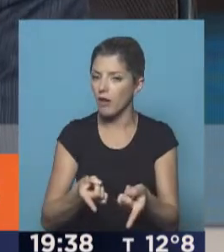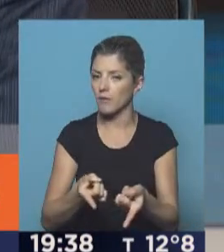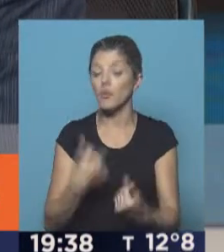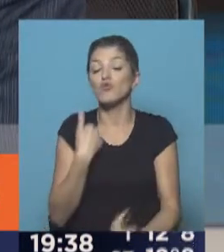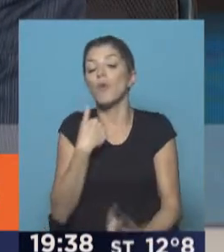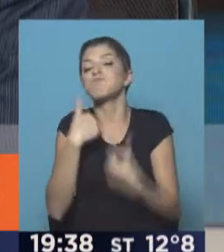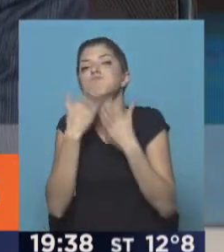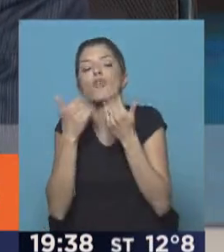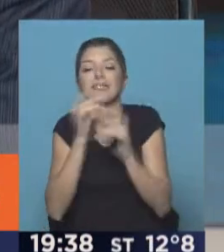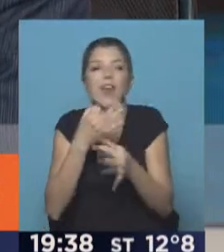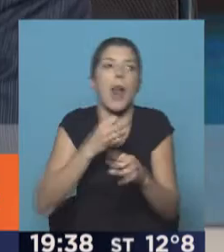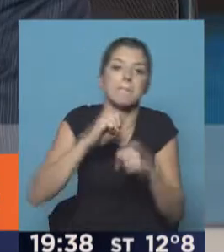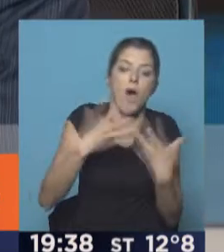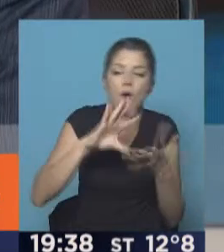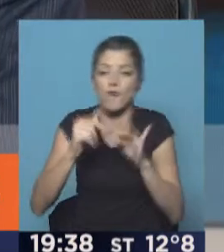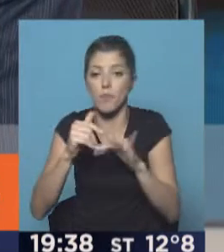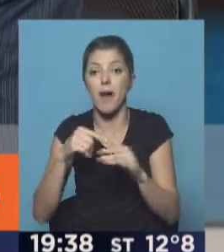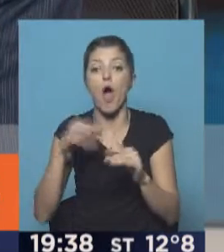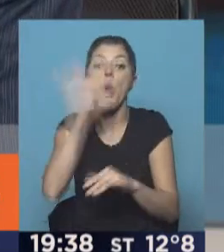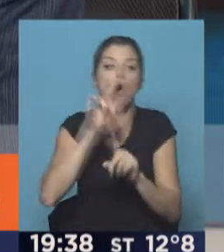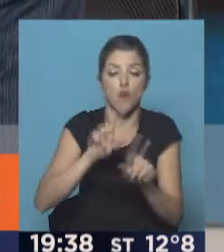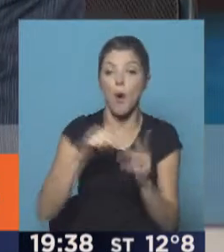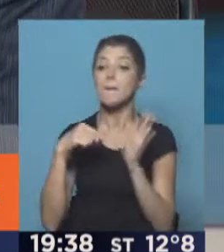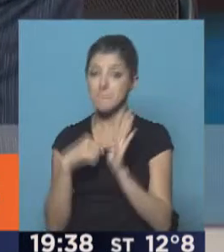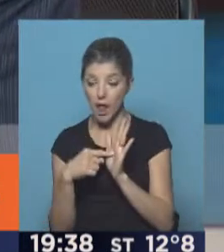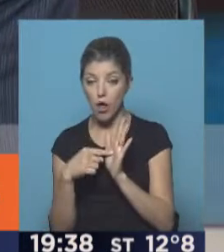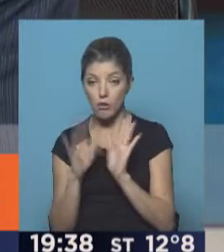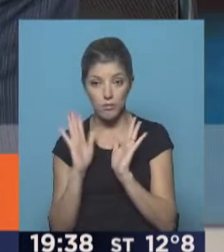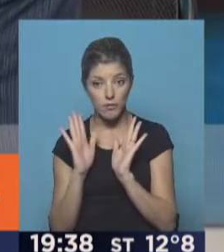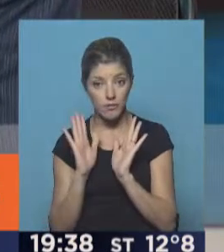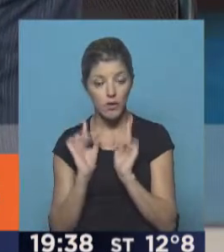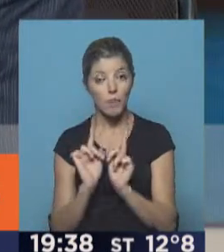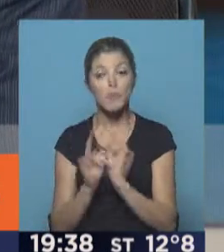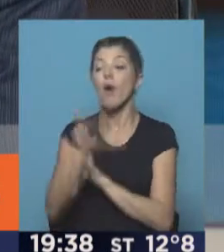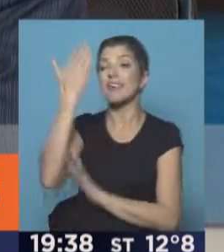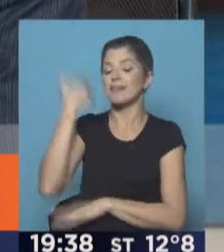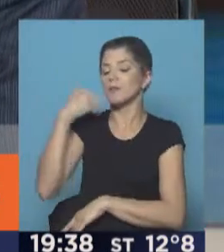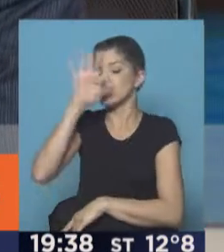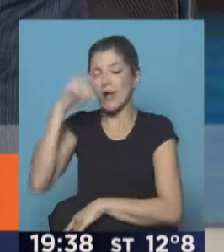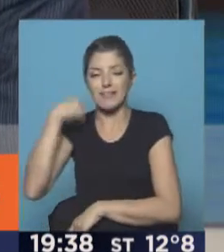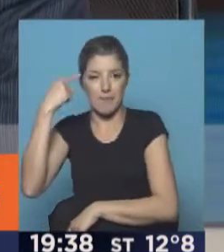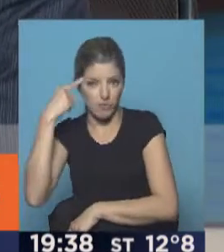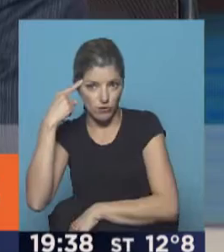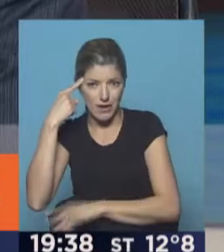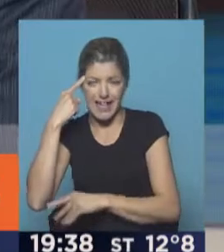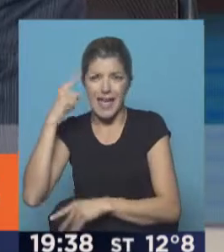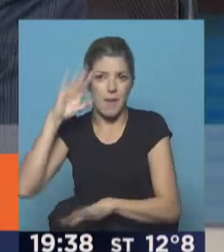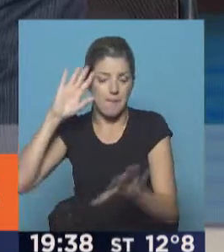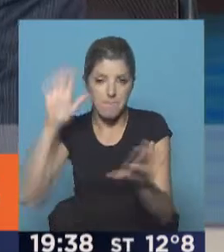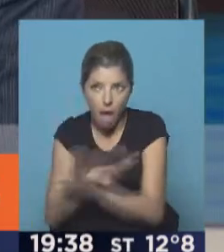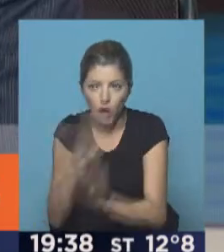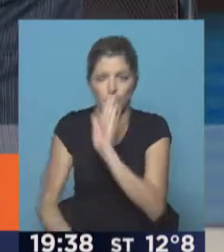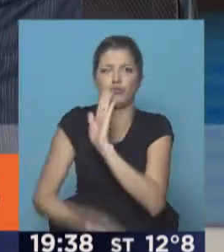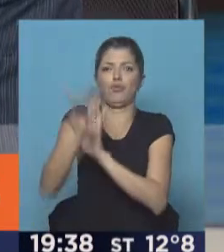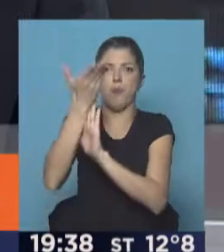no, pero se está atendiendo al reclamo que significó no haber tenido en cuenta el aumento abrupto que tuvo el consumo en